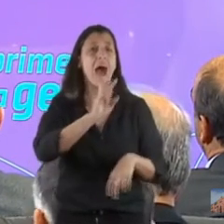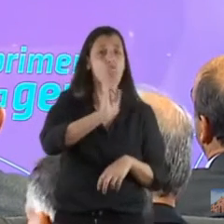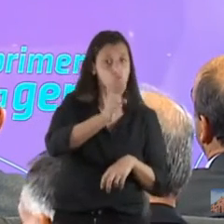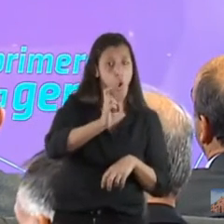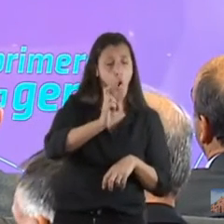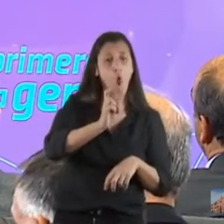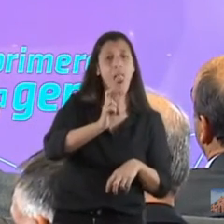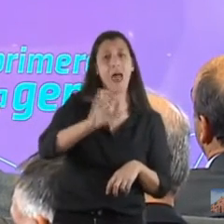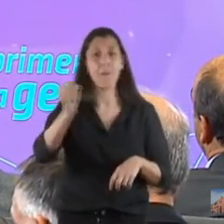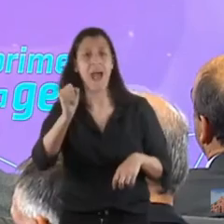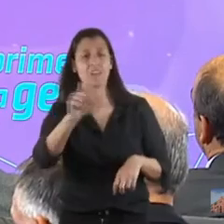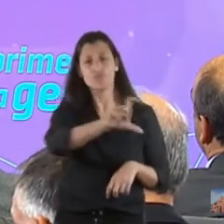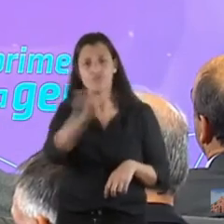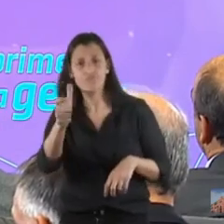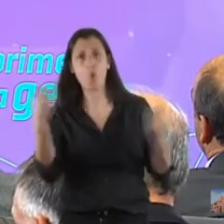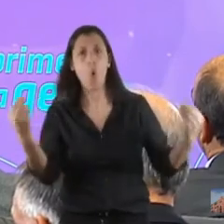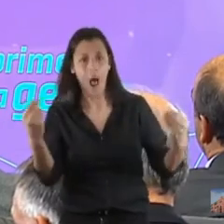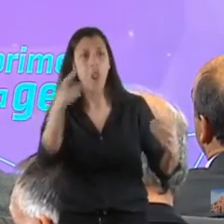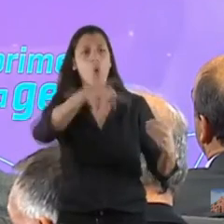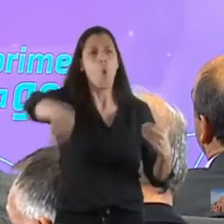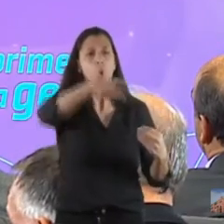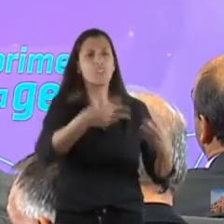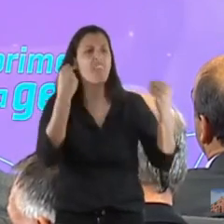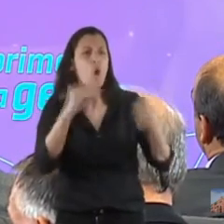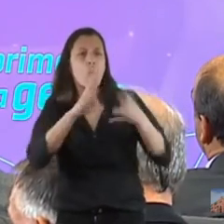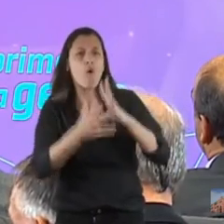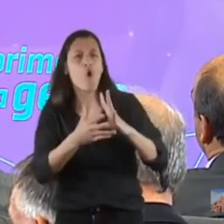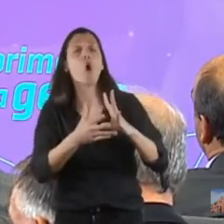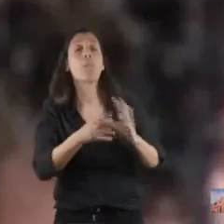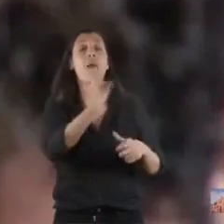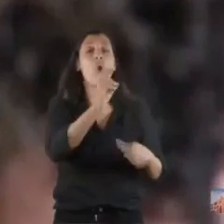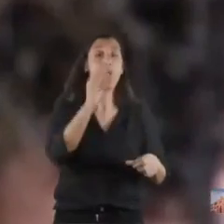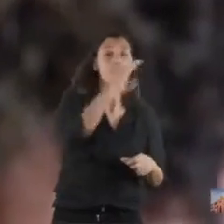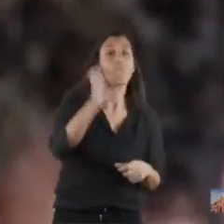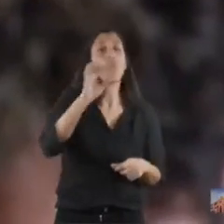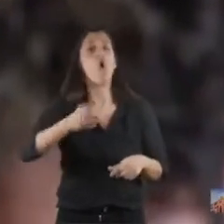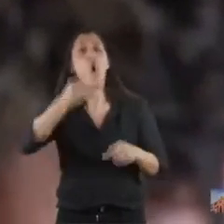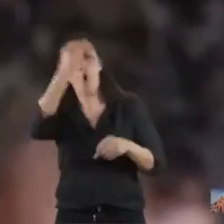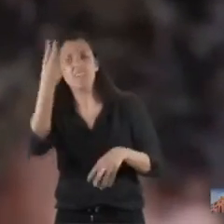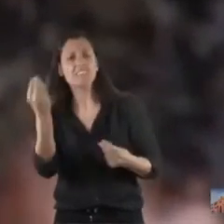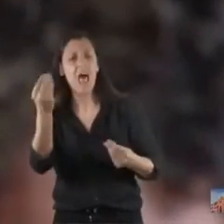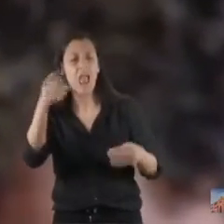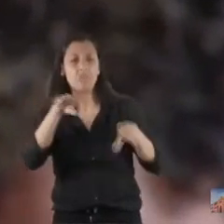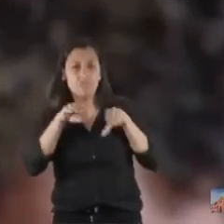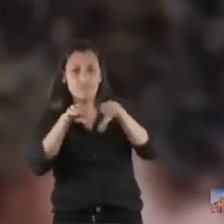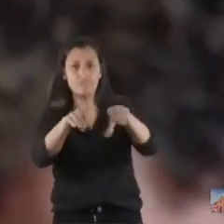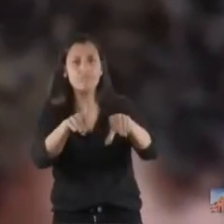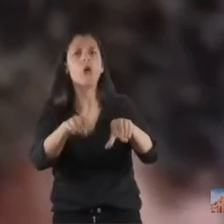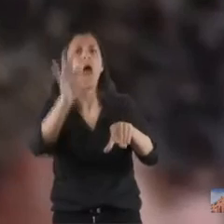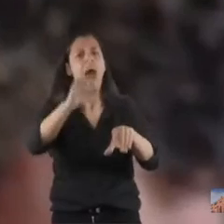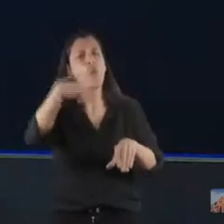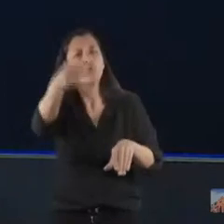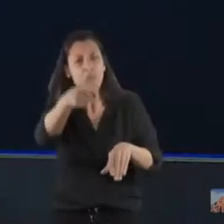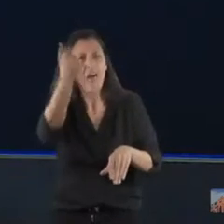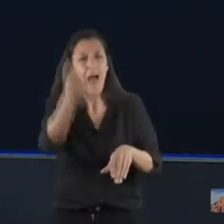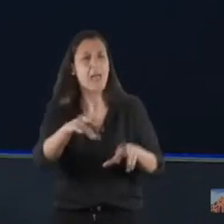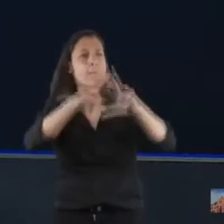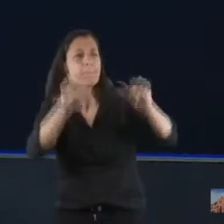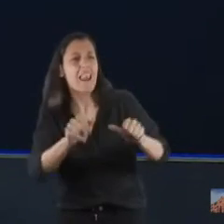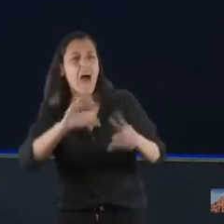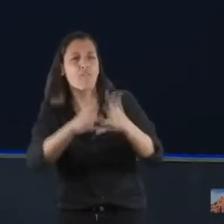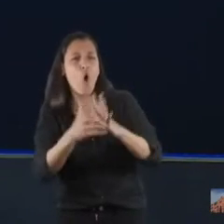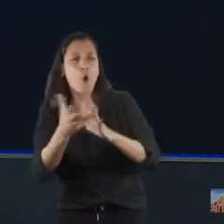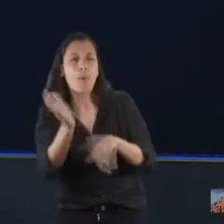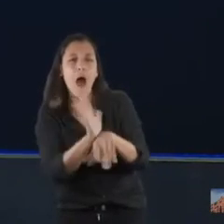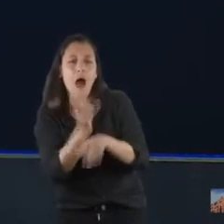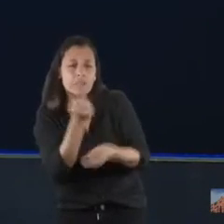qué política van a llevar adelante para poderla achicar si hay algún plan para los tipos de cambio alternativos los de financiero no me